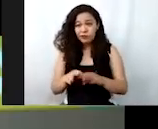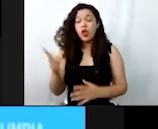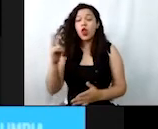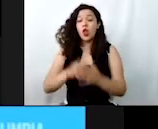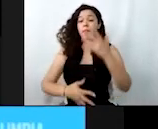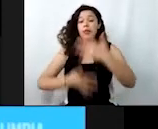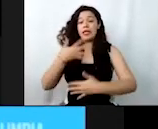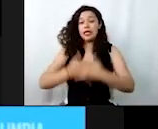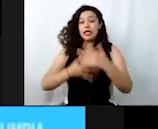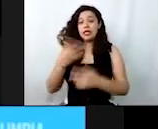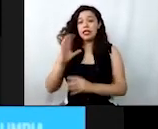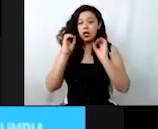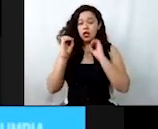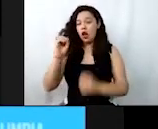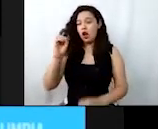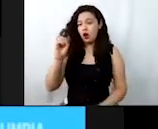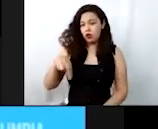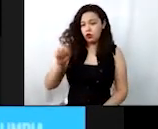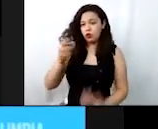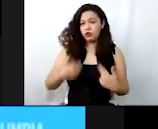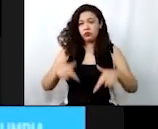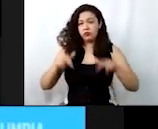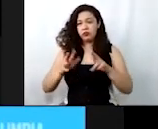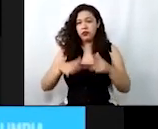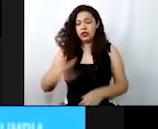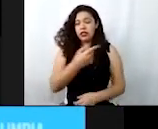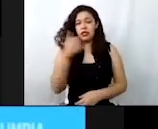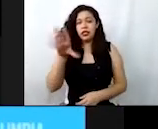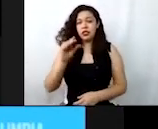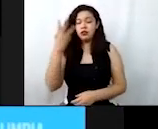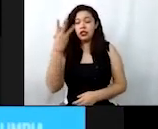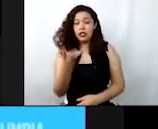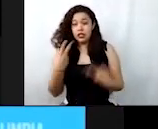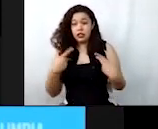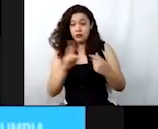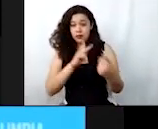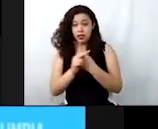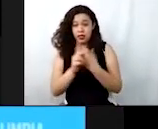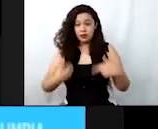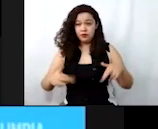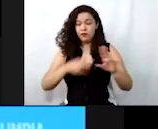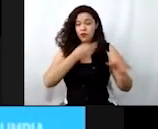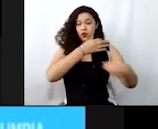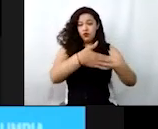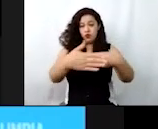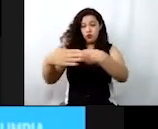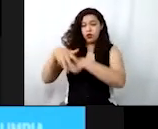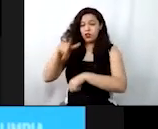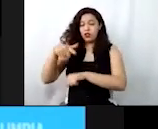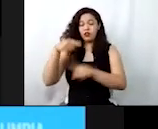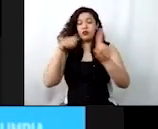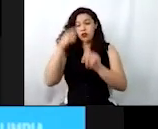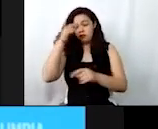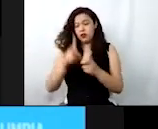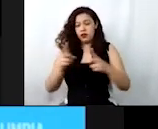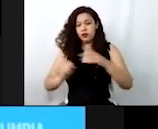la Organización de las Naciones Unidas, que representa la población de 193 países, anunció los 17 Objetivos Mundiales del Desarrollo